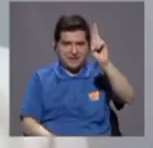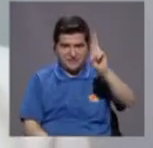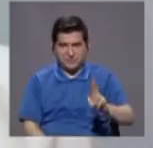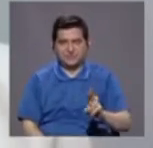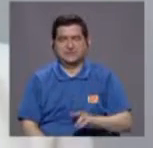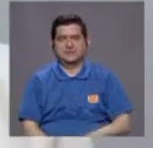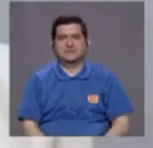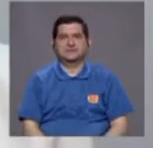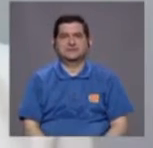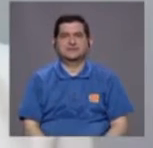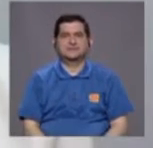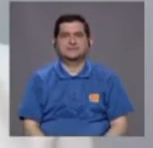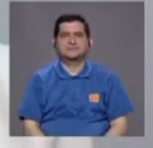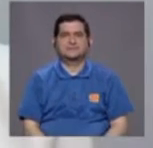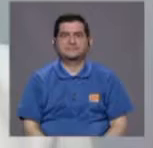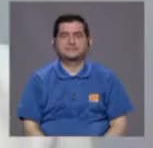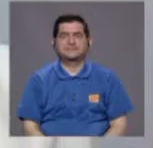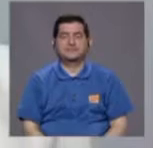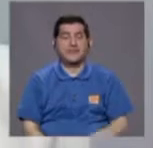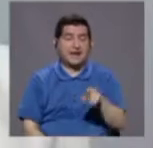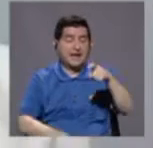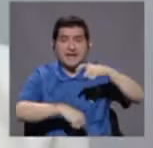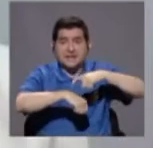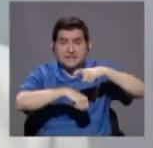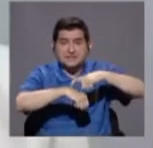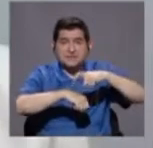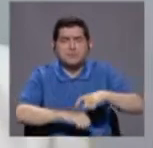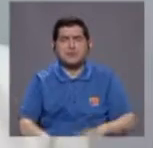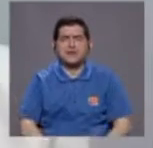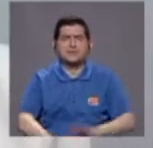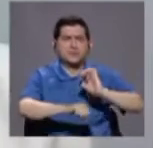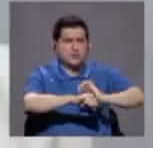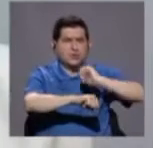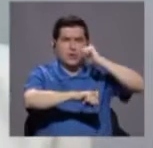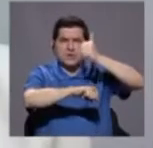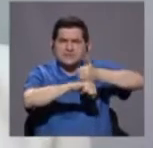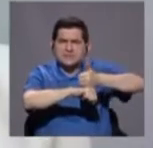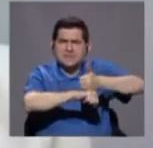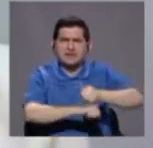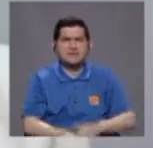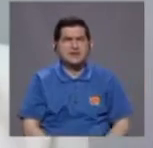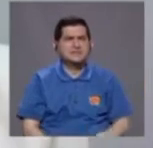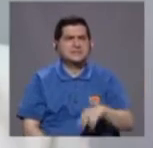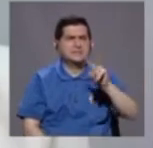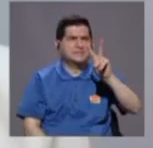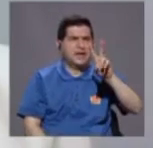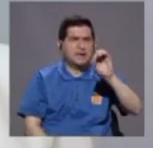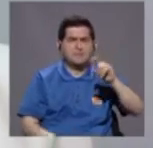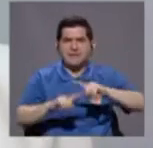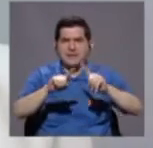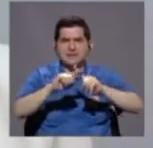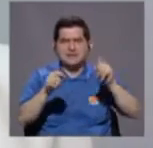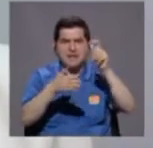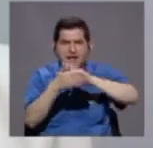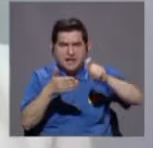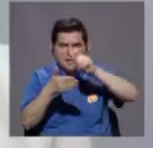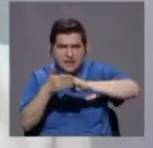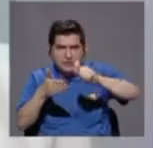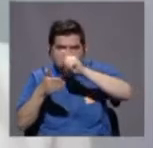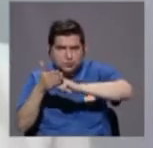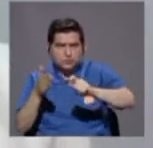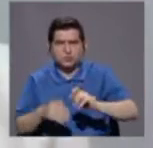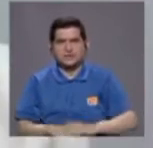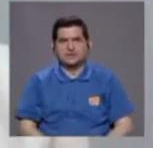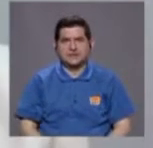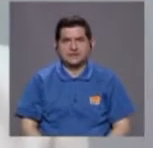costarricense, cuando se llegan a crear aproximadamente unas 20 escuelas